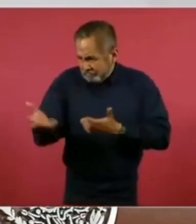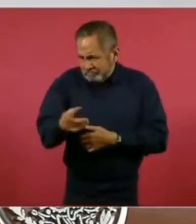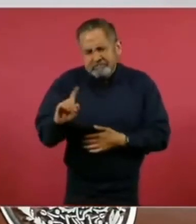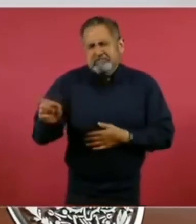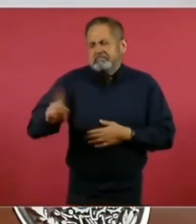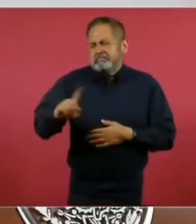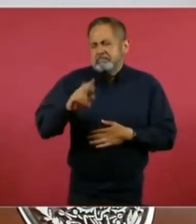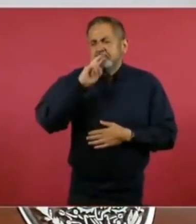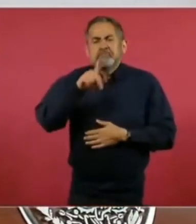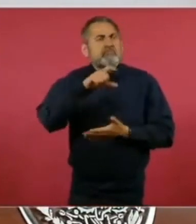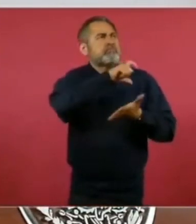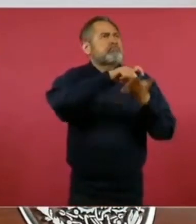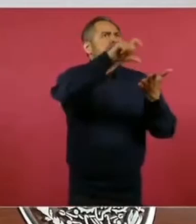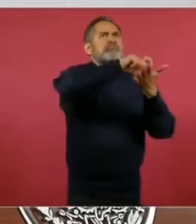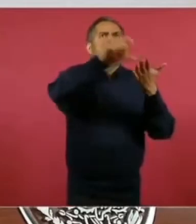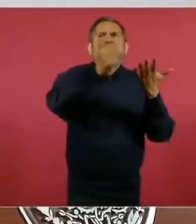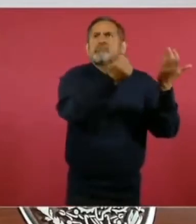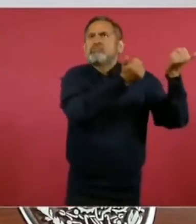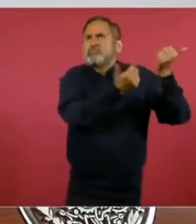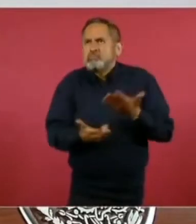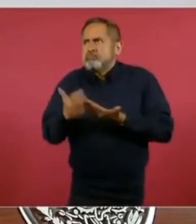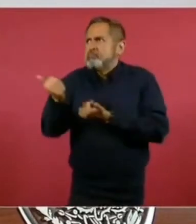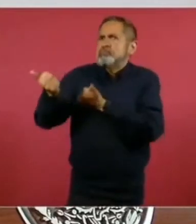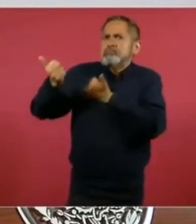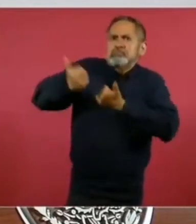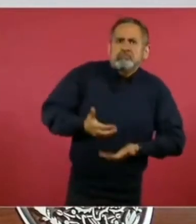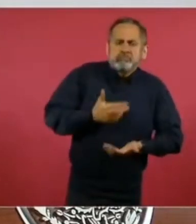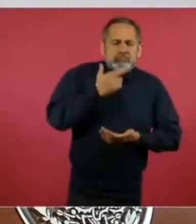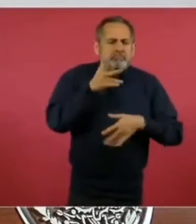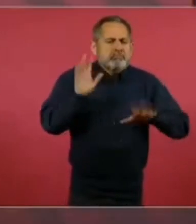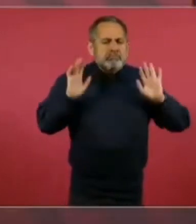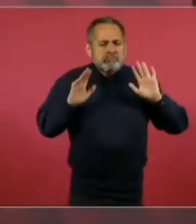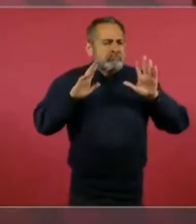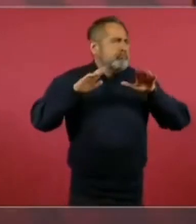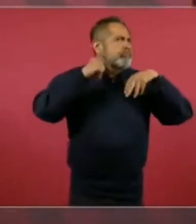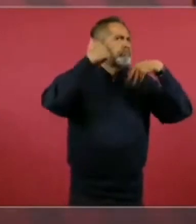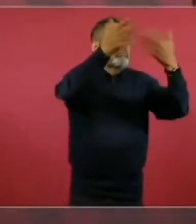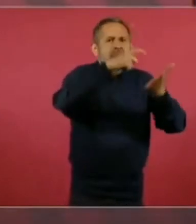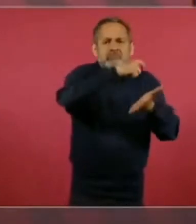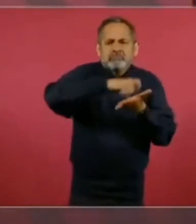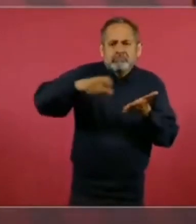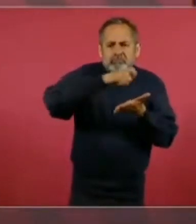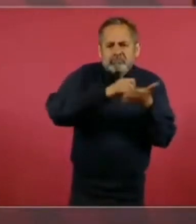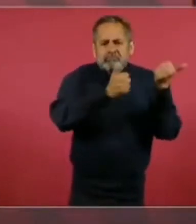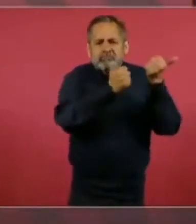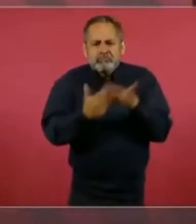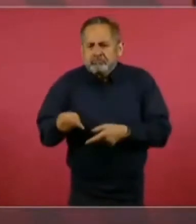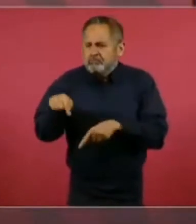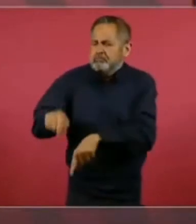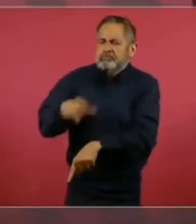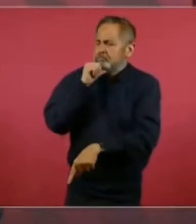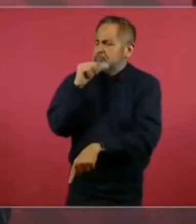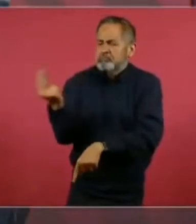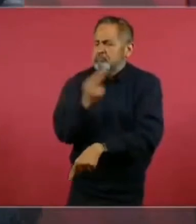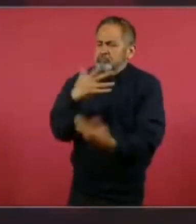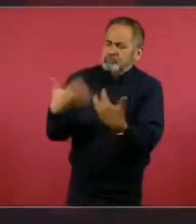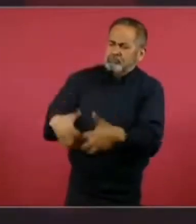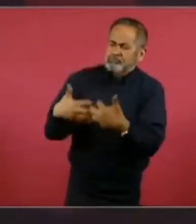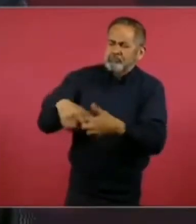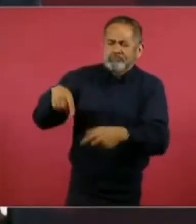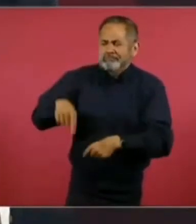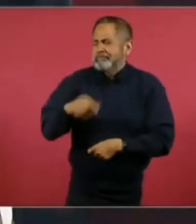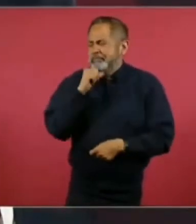mundo globalizado, decían, sí, se podía comprar afuera lo que se necesitara y que no